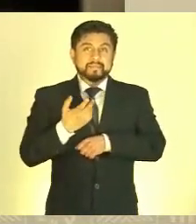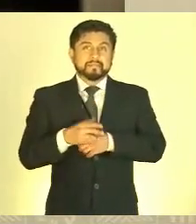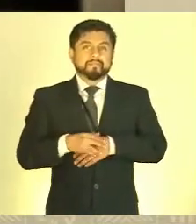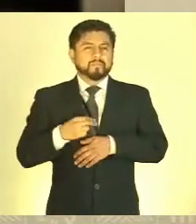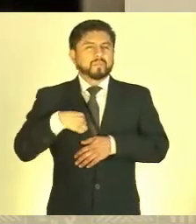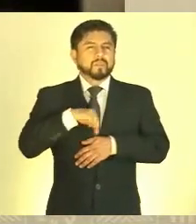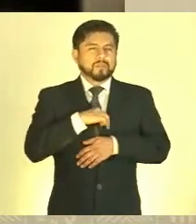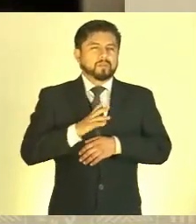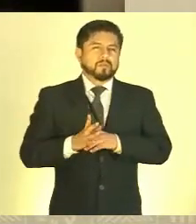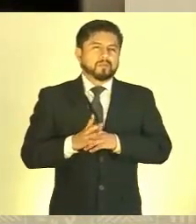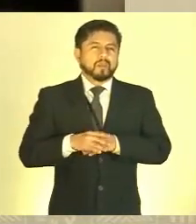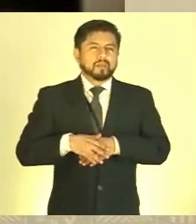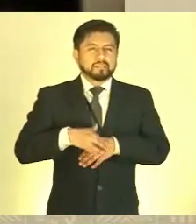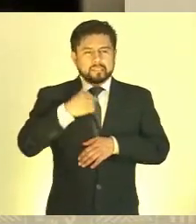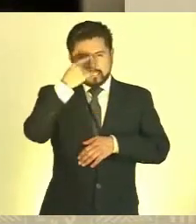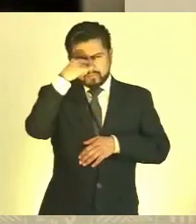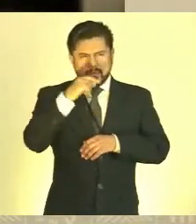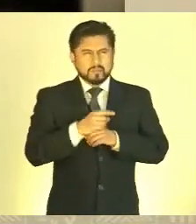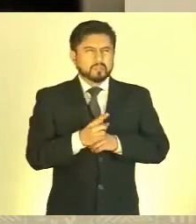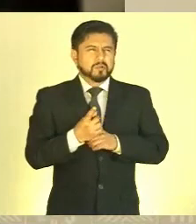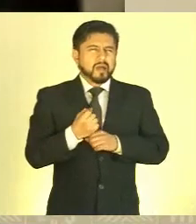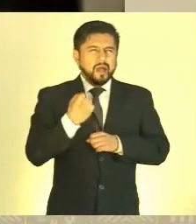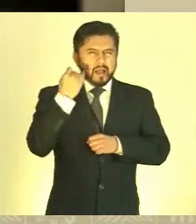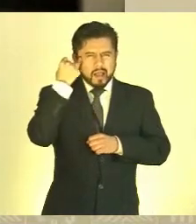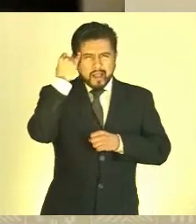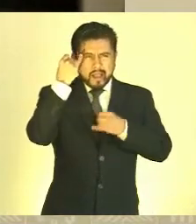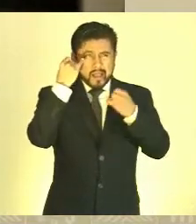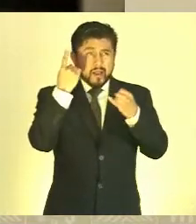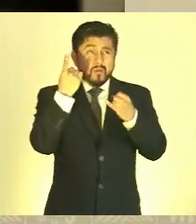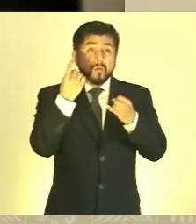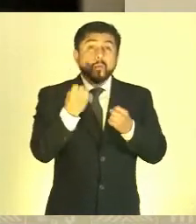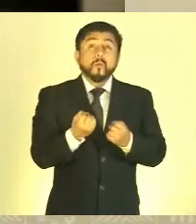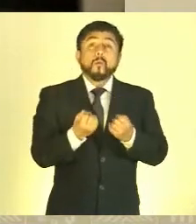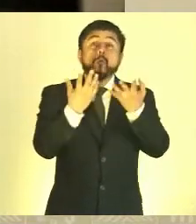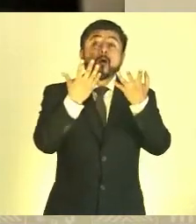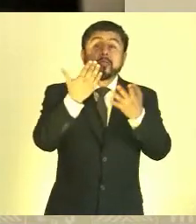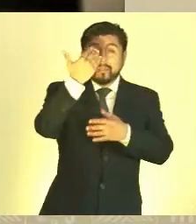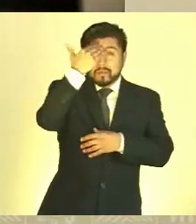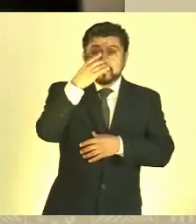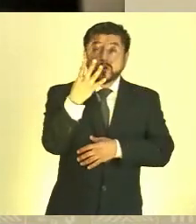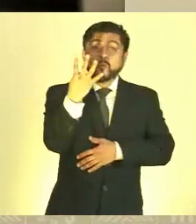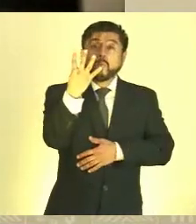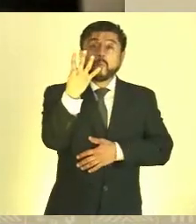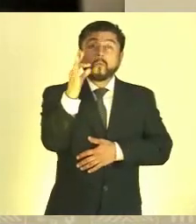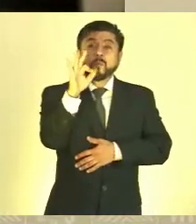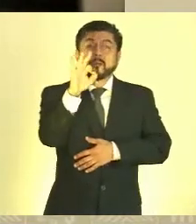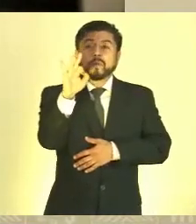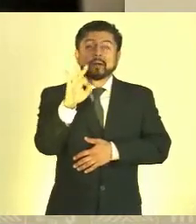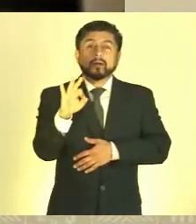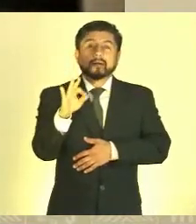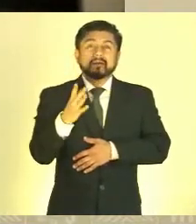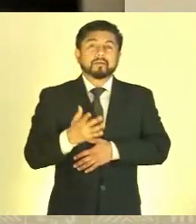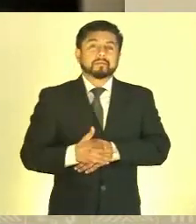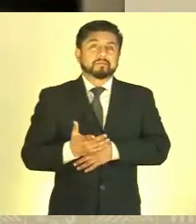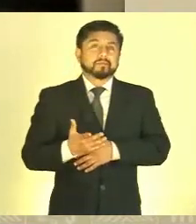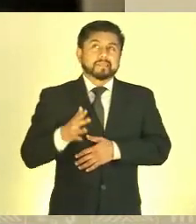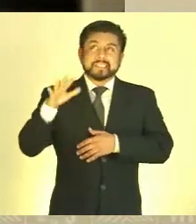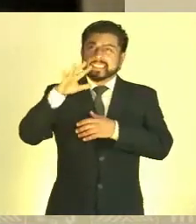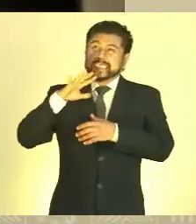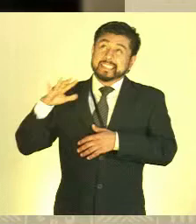vaguísima idea del 4% del universo, de cómo está hecho el 4% del universo. O sea, los que